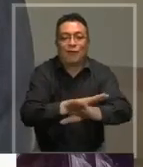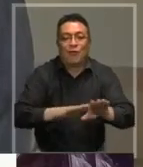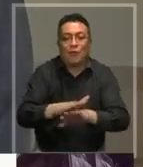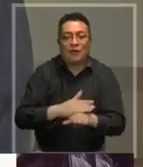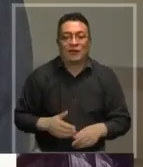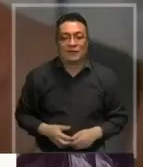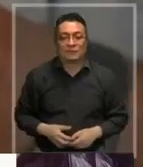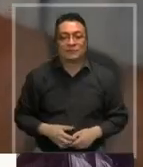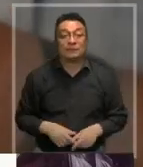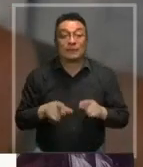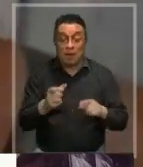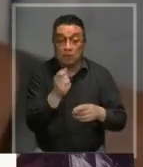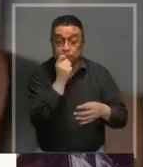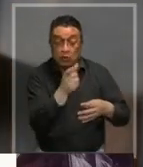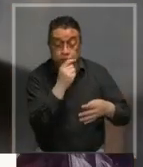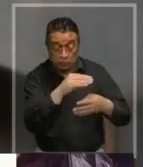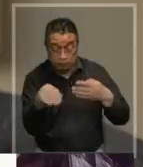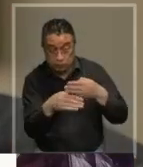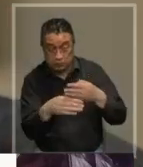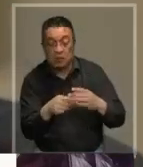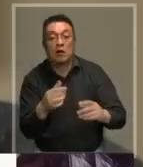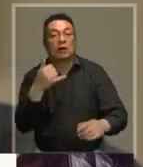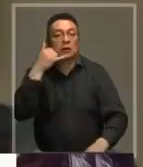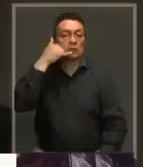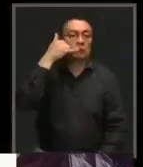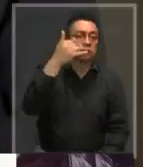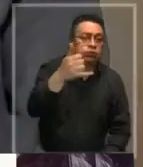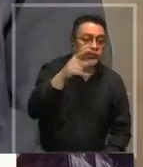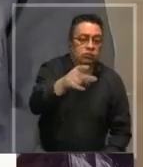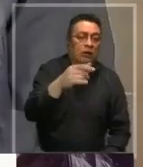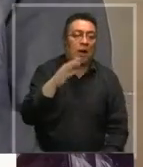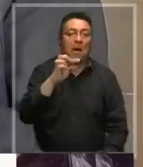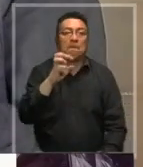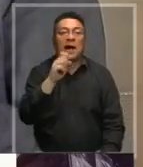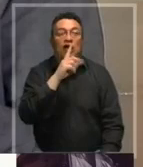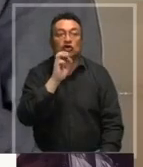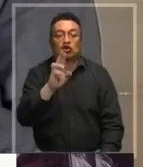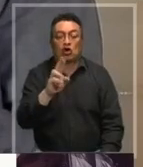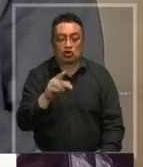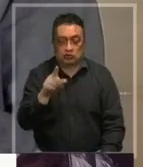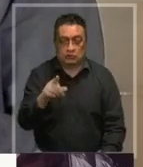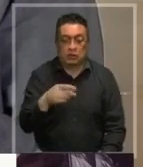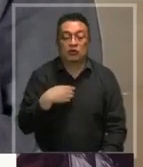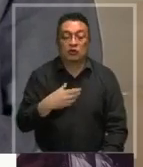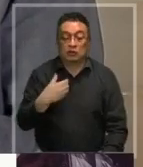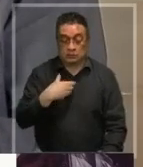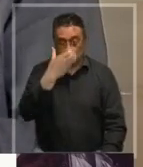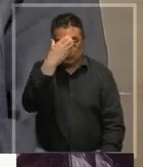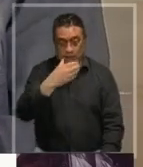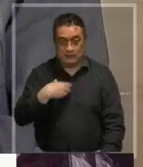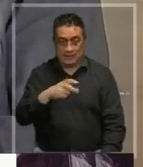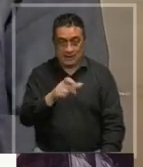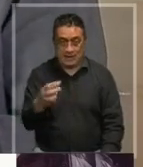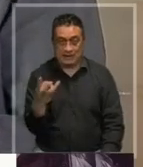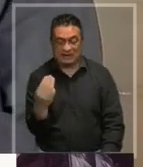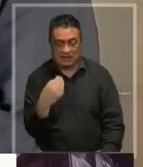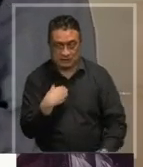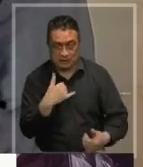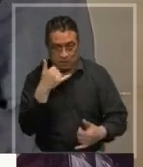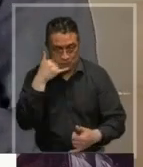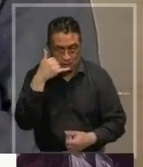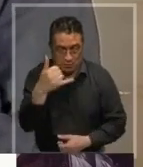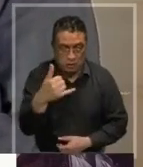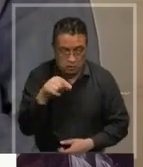raíz de estas denuncias tomamos contacto con el pastor Barrera yo soy Emilio s periodista de reportaje de Canal 13 estoy